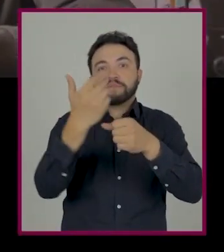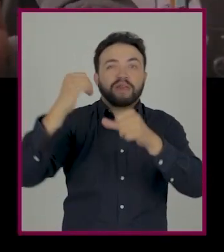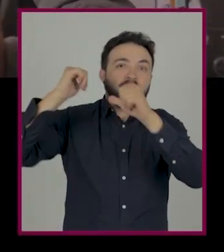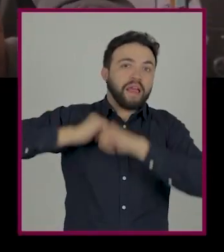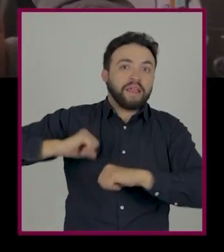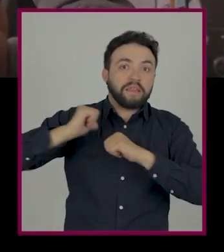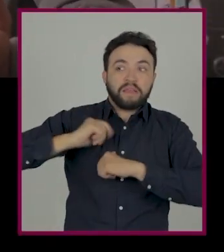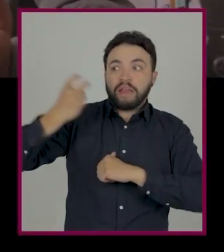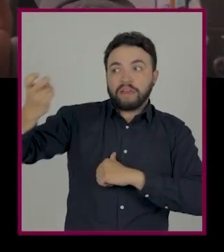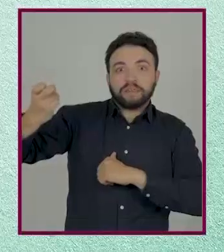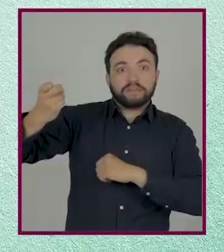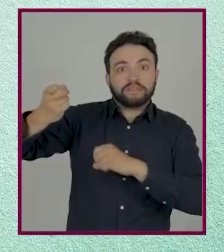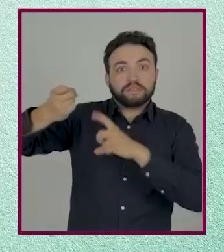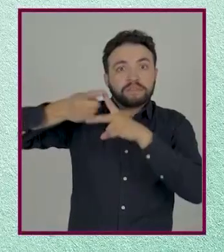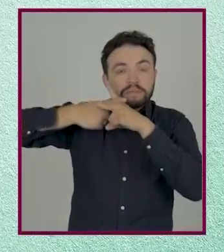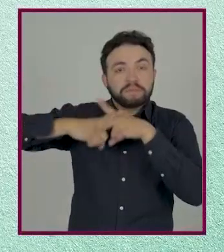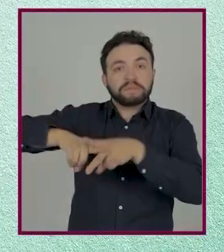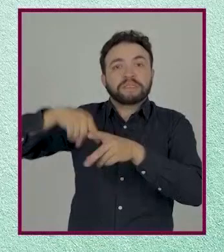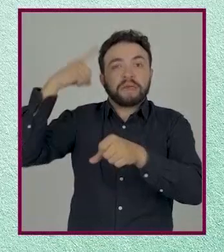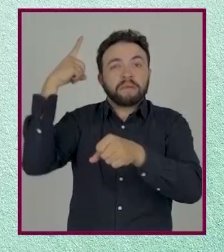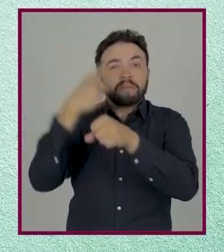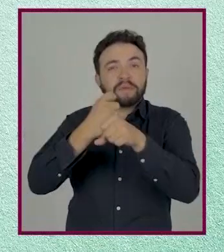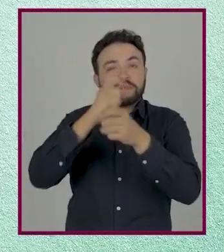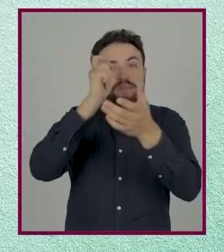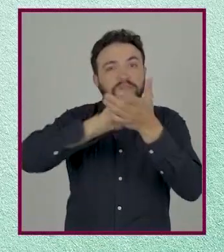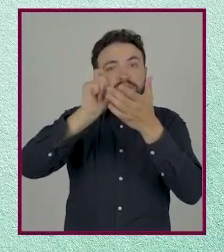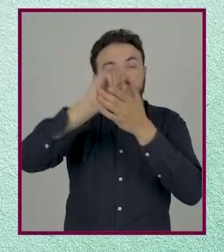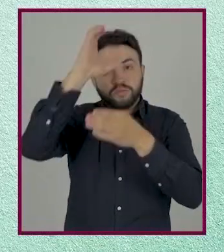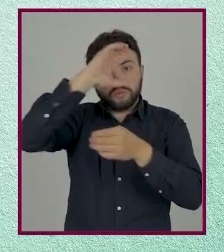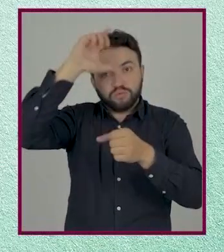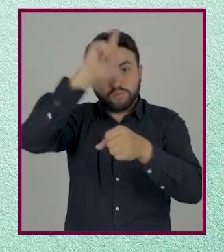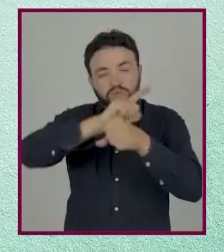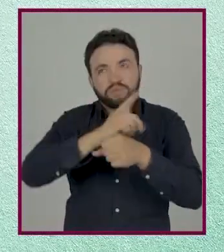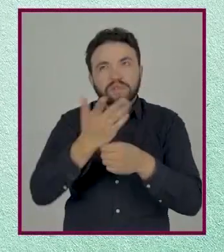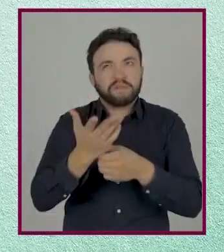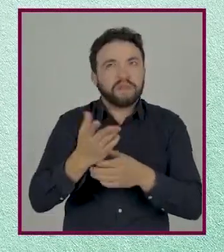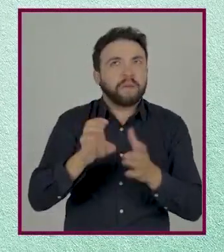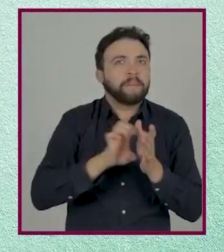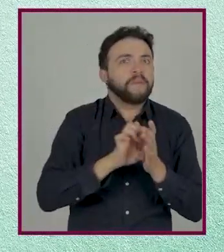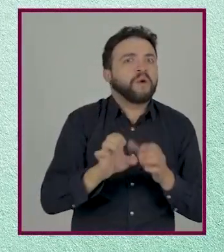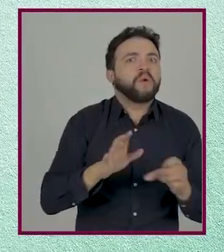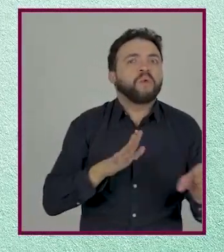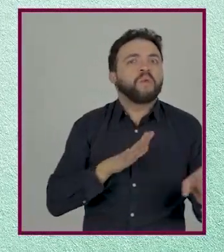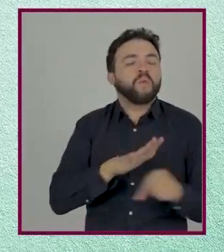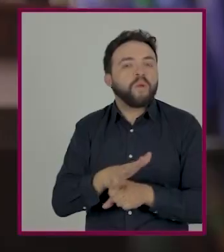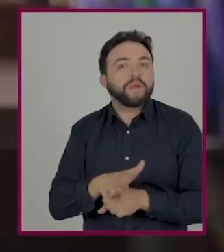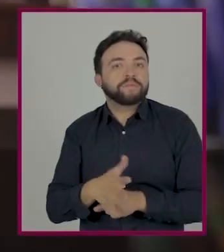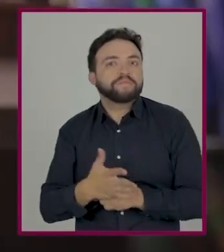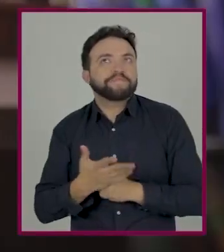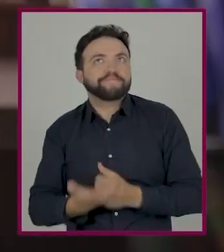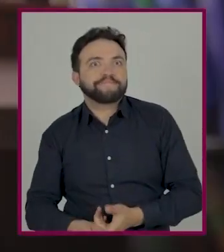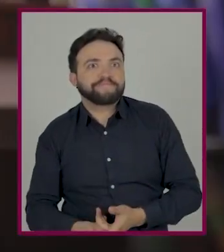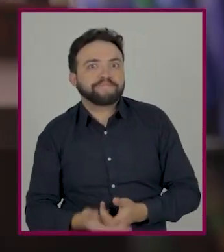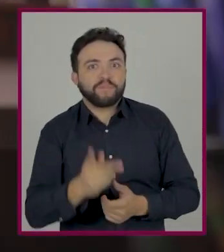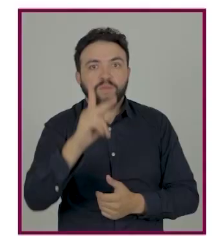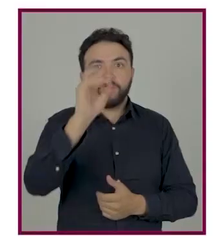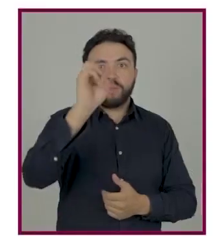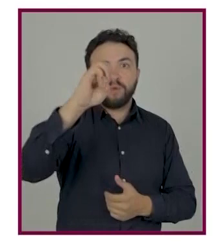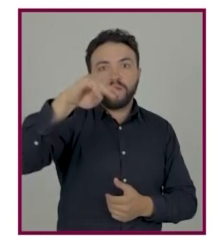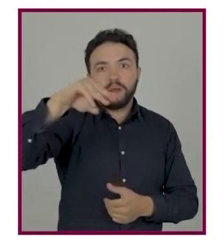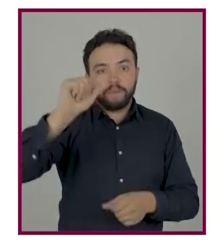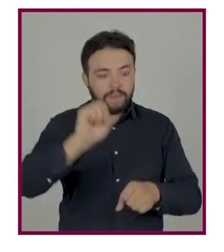tendría que empezar por la Edad Antigua. Ahí empezaron los primeros textos de las primeras culturas. ¿Cómo